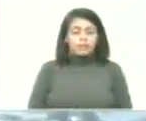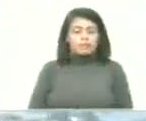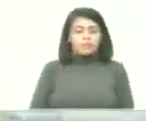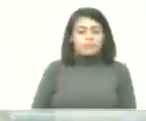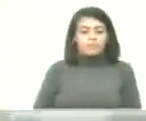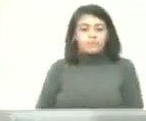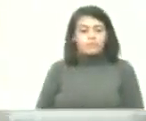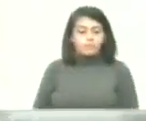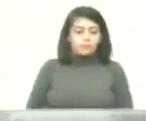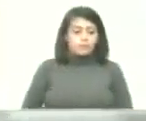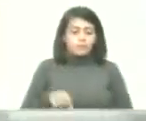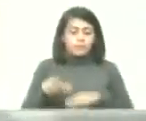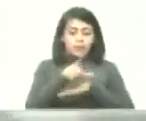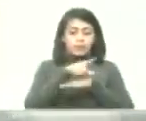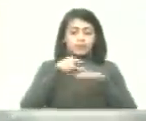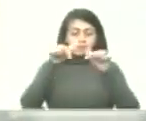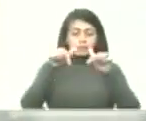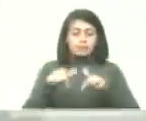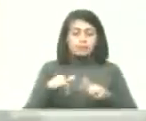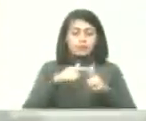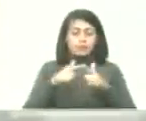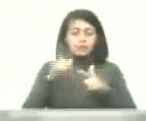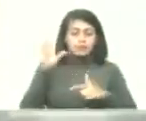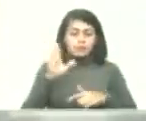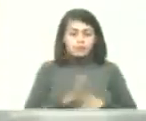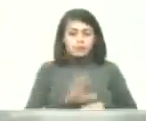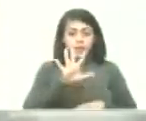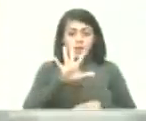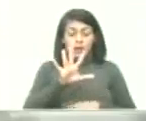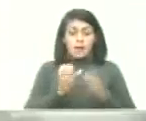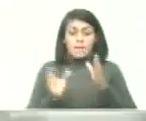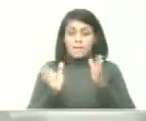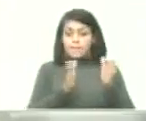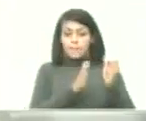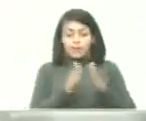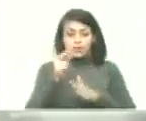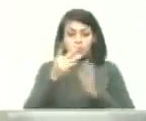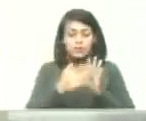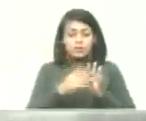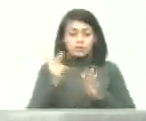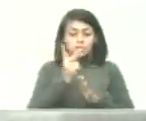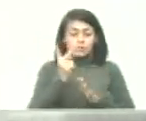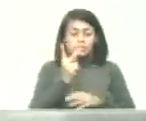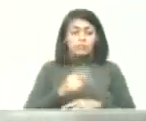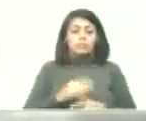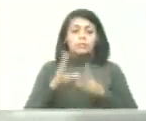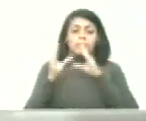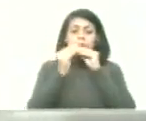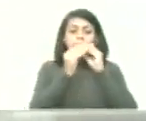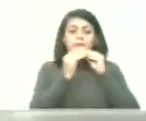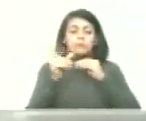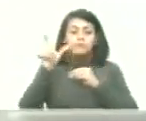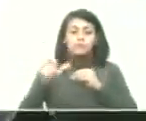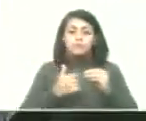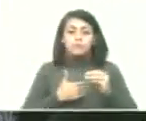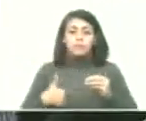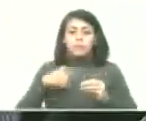Ese gobierno que vino aquí el 5 de marzo del 2022 a hablar con el presidente